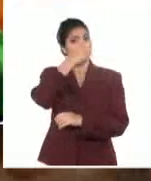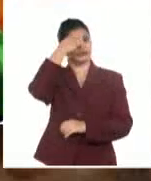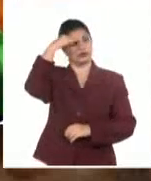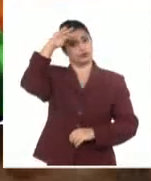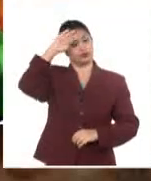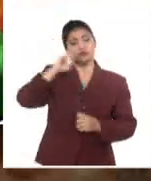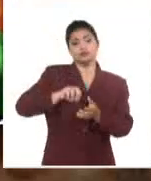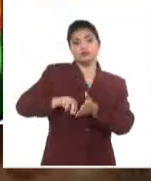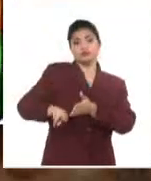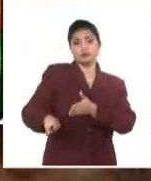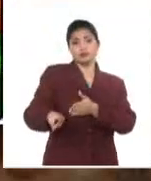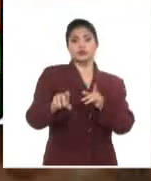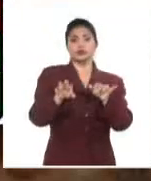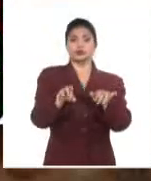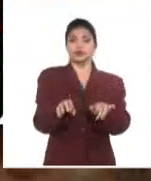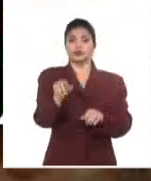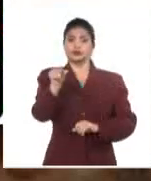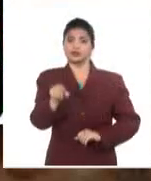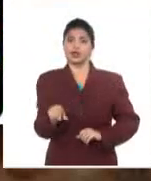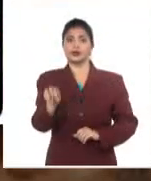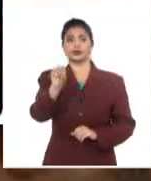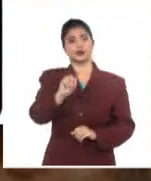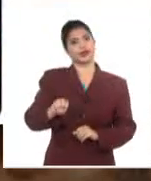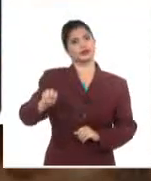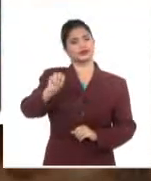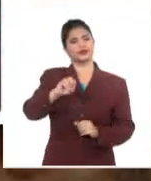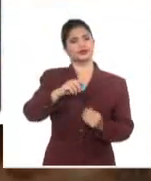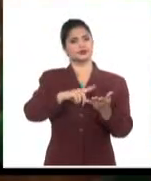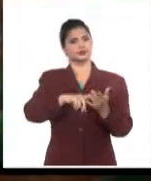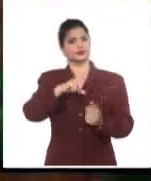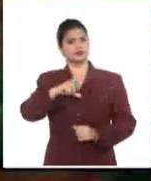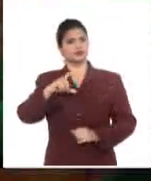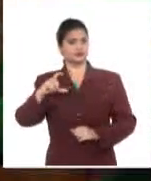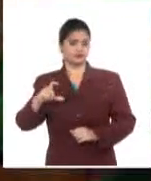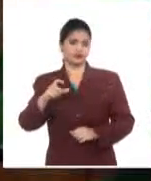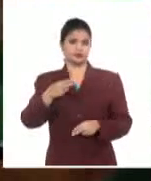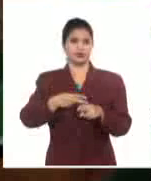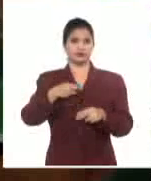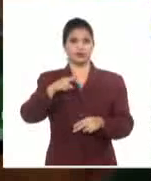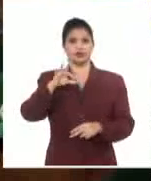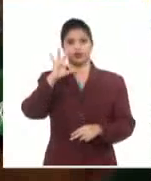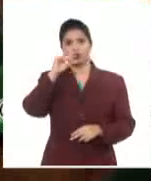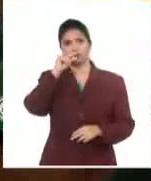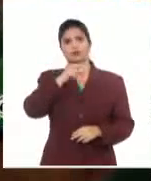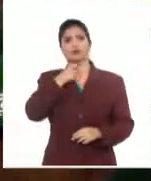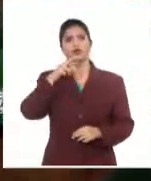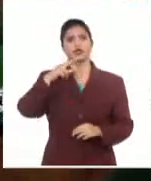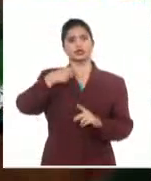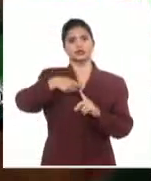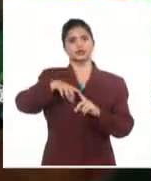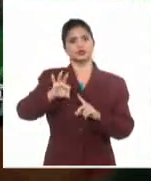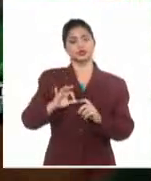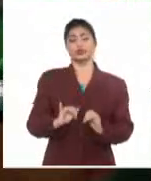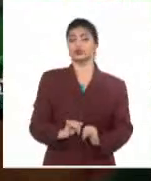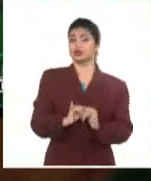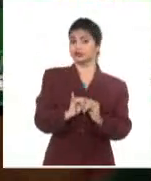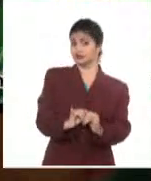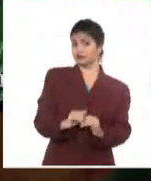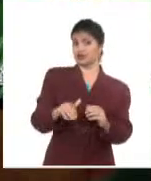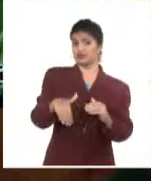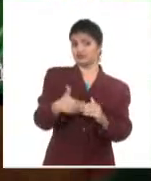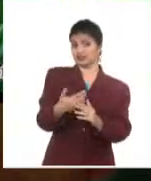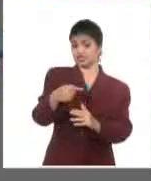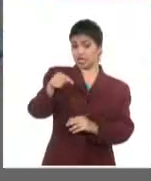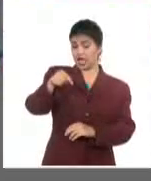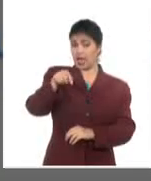y secretario de Organización del Comité Central del Partido, Roberto Morales Ojeda. Destacó que el 25 de noviembre es una fecha